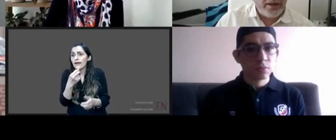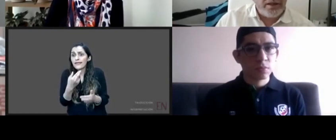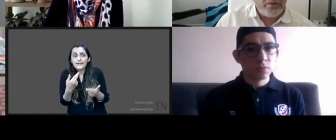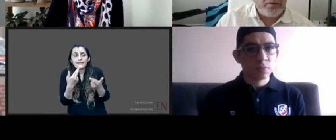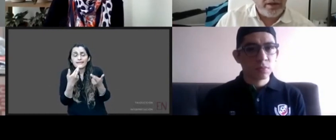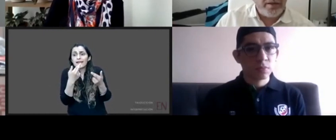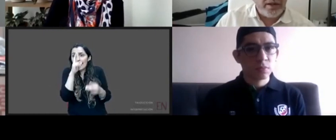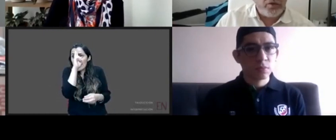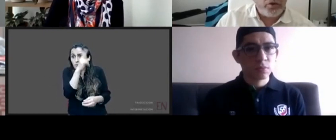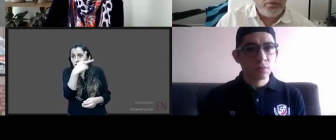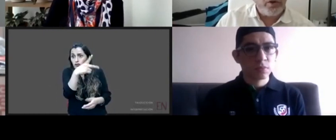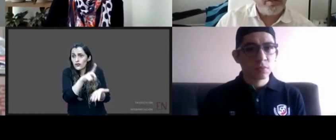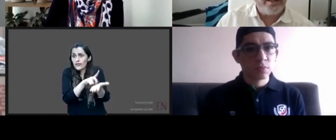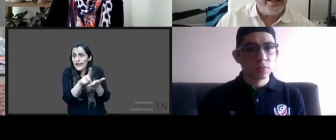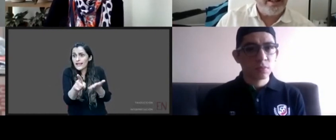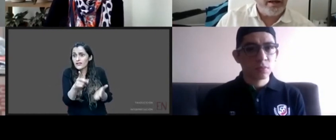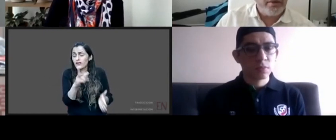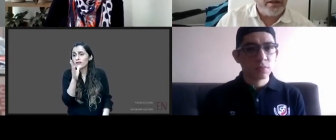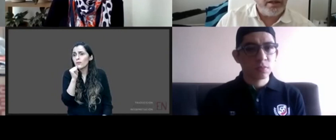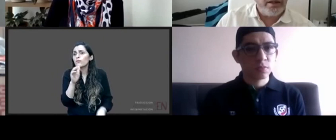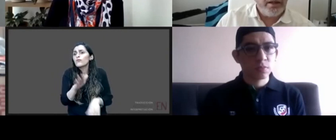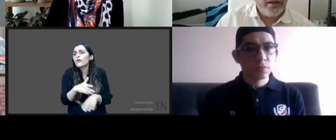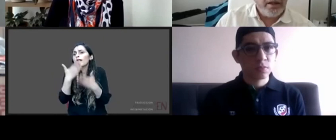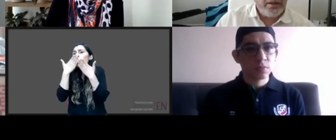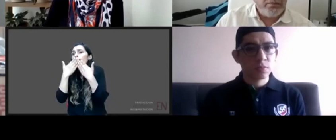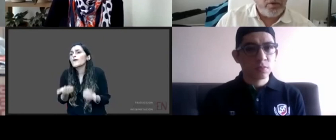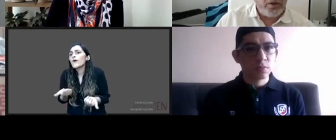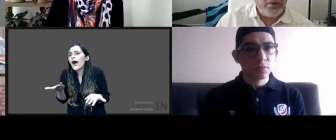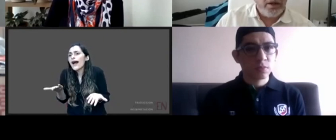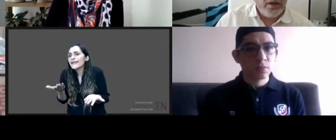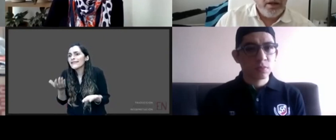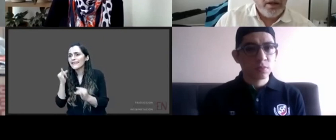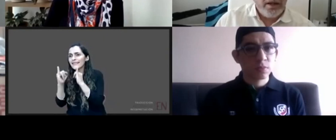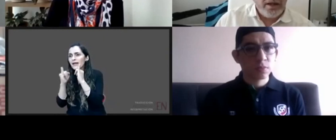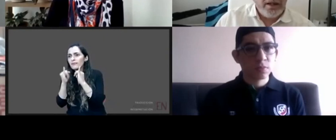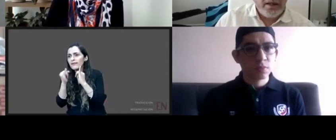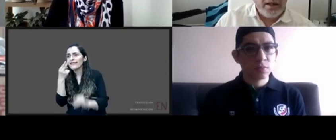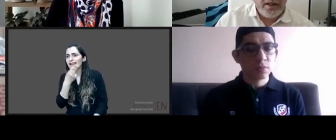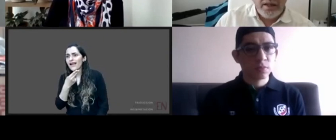los mecanismos para hacer esto, no porque sea técnicamente imposible.